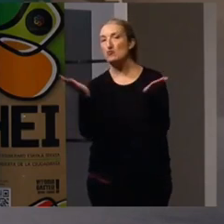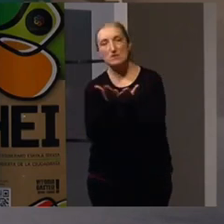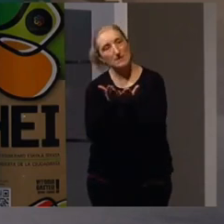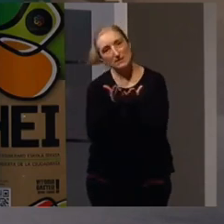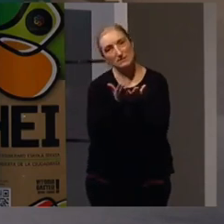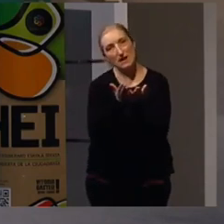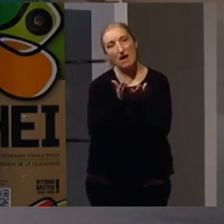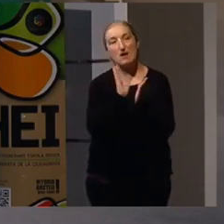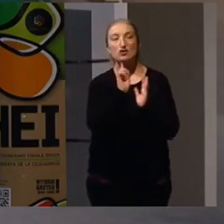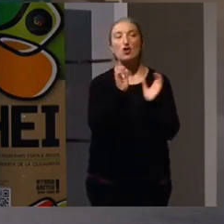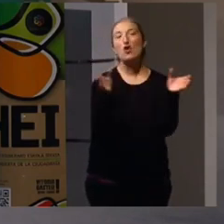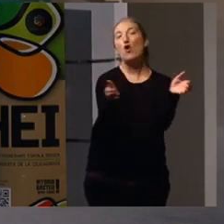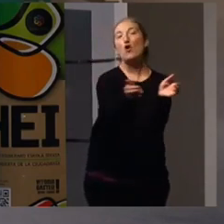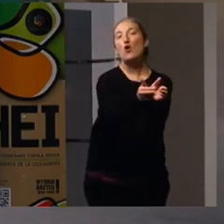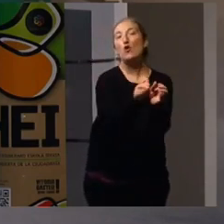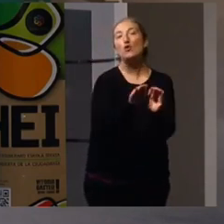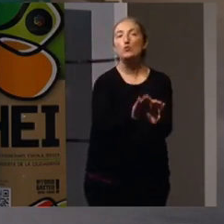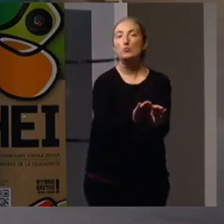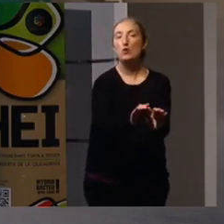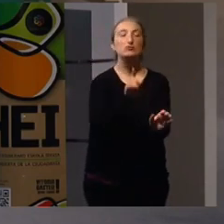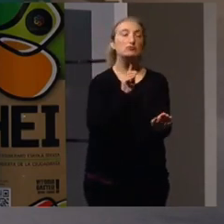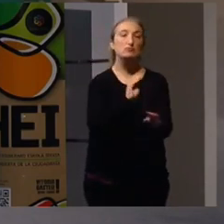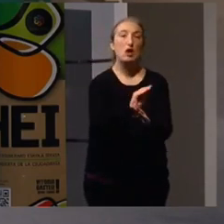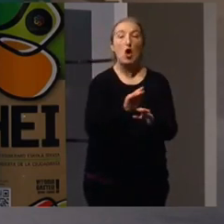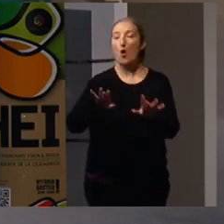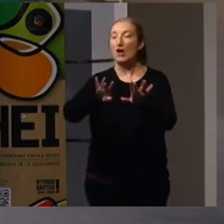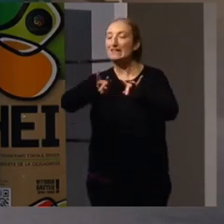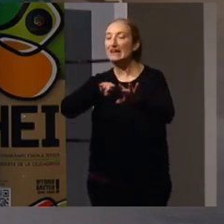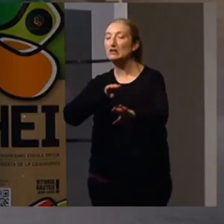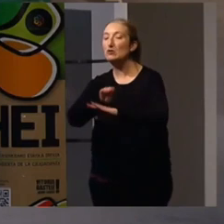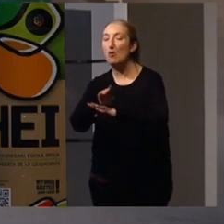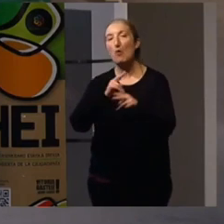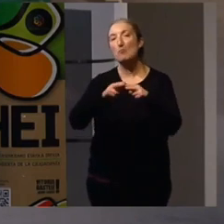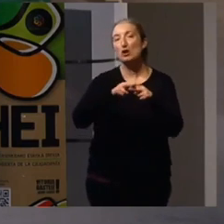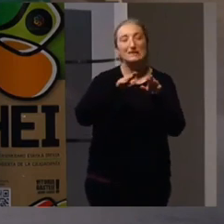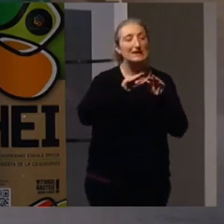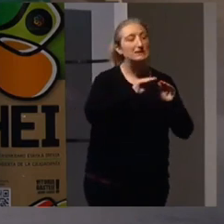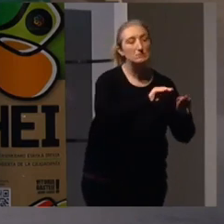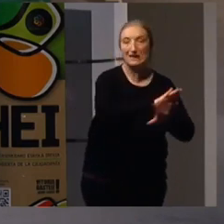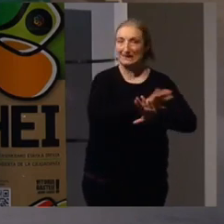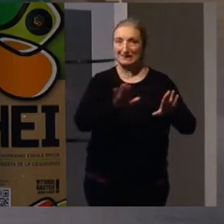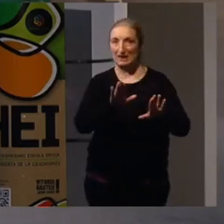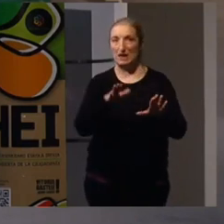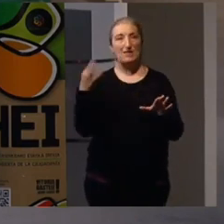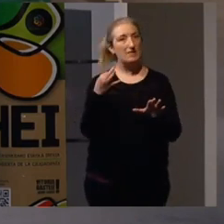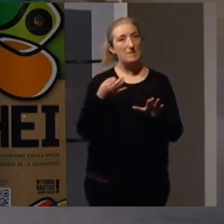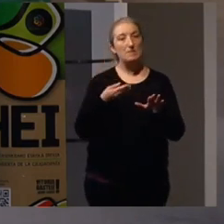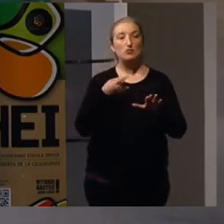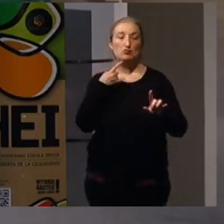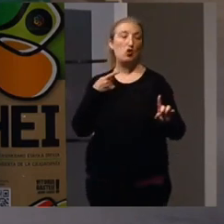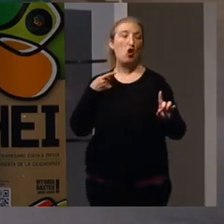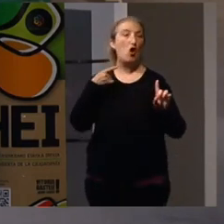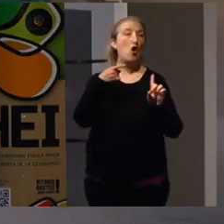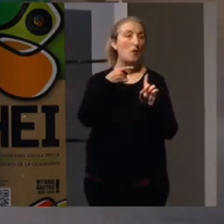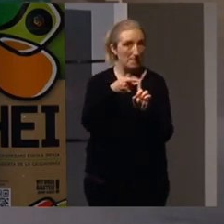sigue estando vinculada a ciertos colectivos concretos o vinculada solo a ciertos territorios concretos o a ciertas políticas concretas. O sea, la manera de avanzar hacia